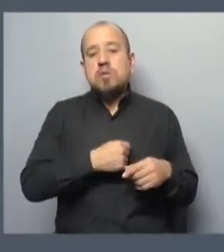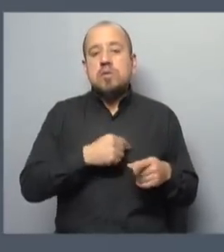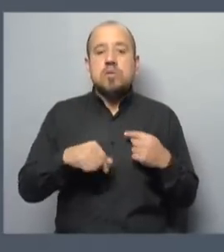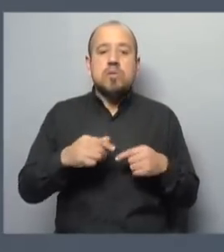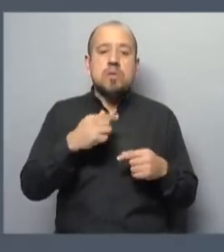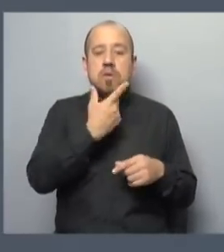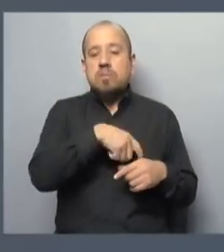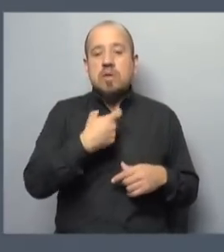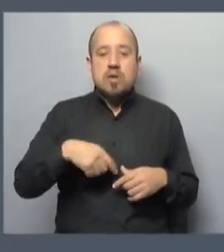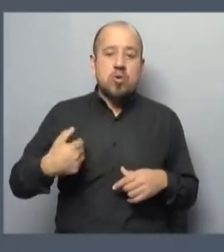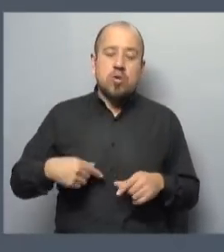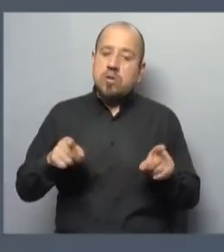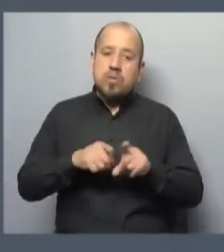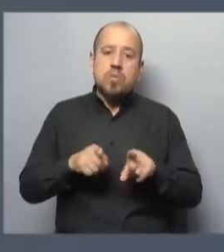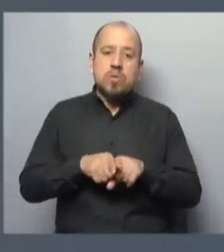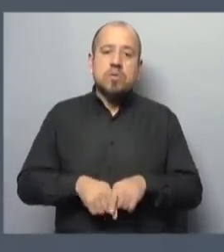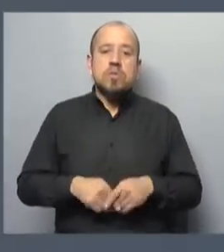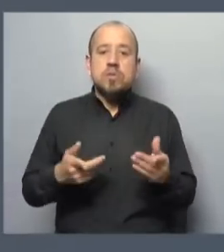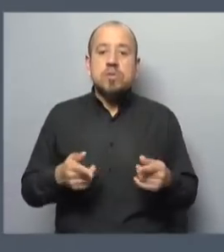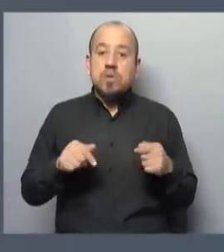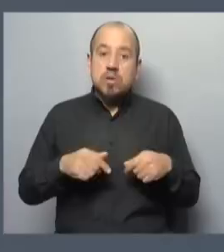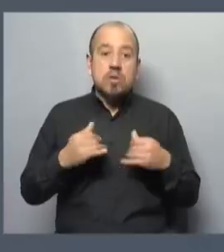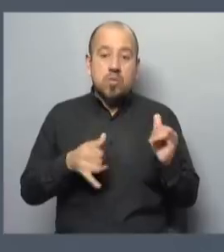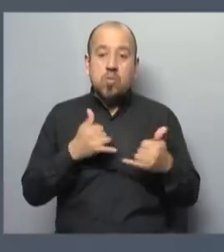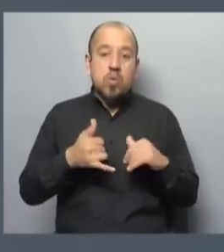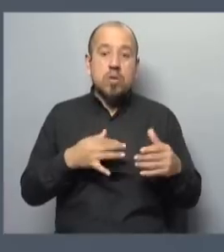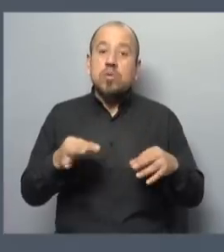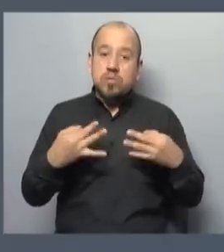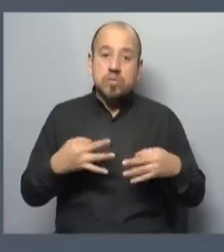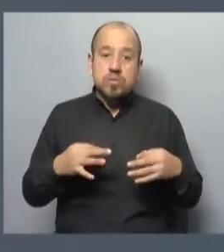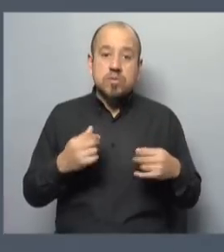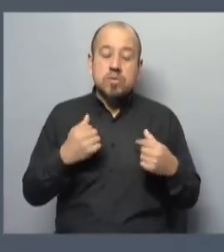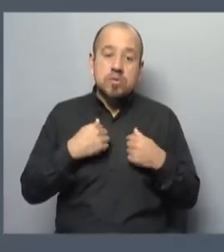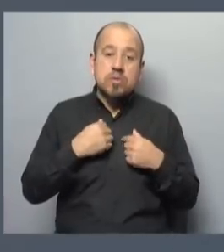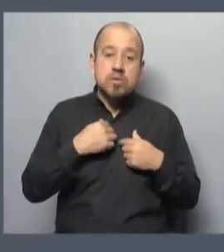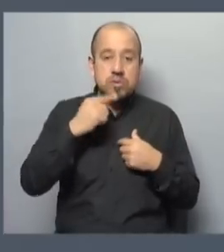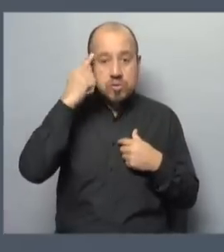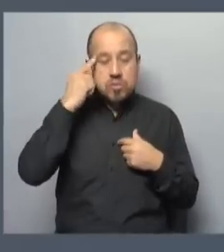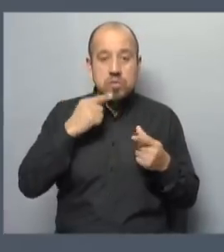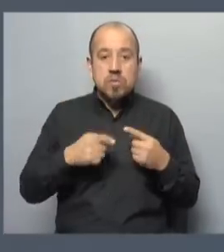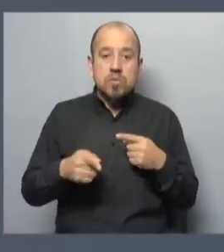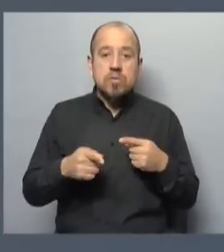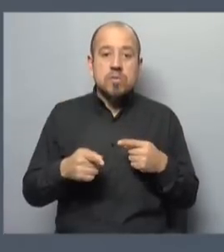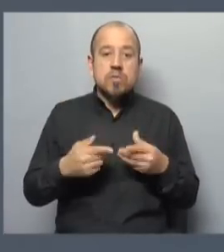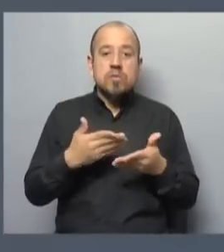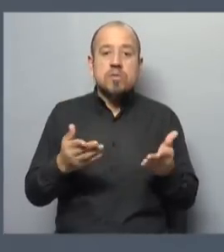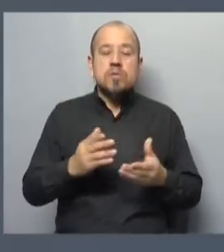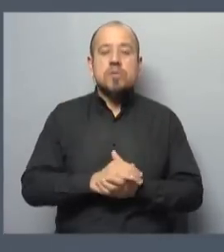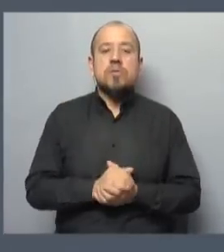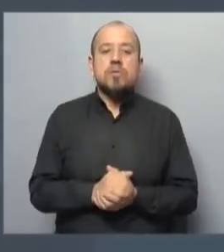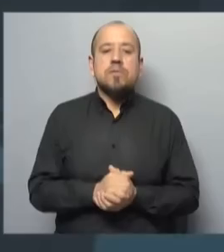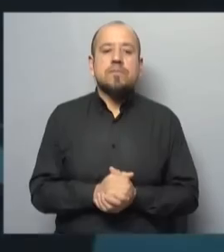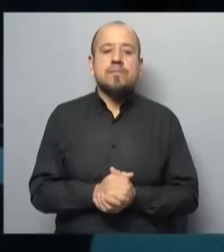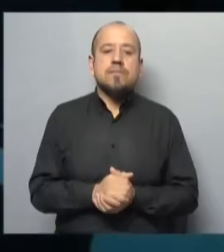fuera a peñarol lo mismo y aún vigente es a mi humilde opinión acerca de este texto de suárez